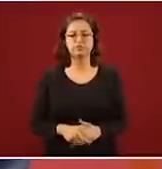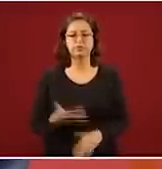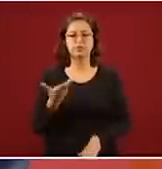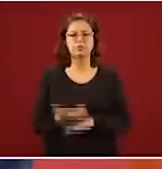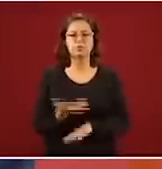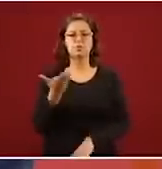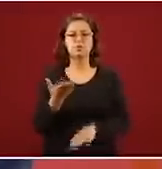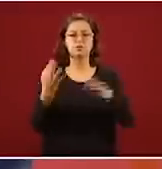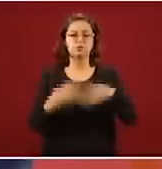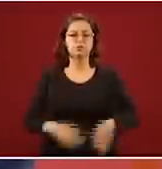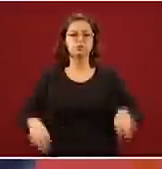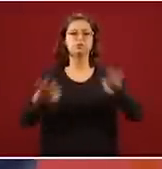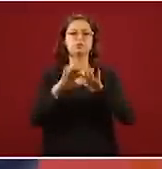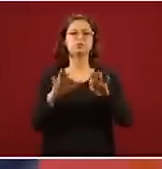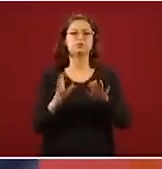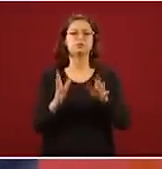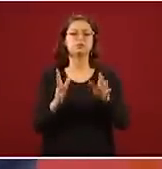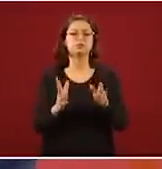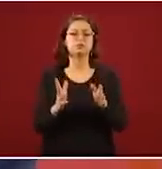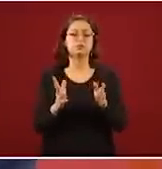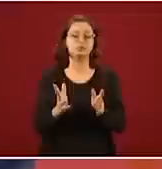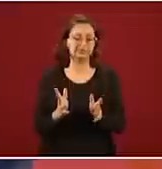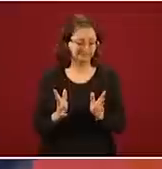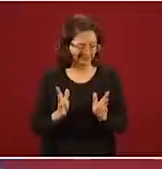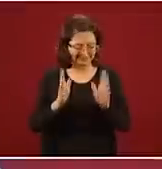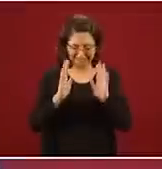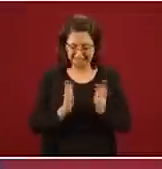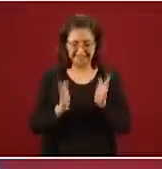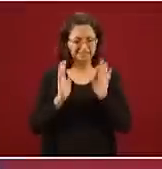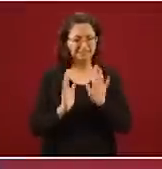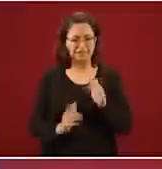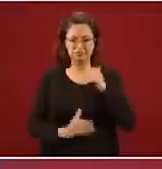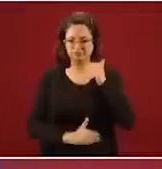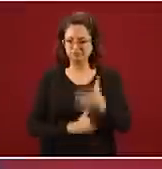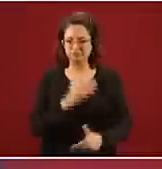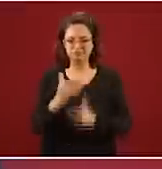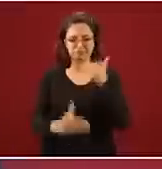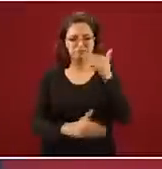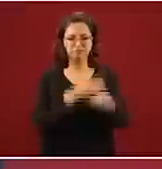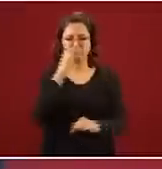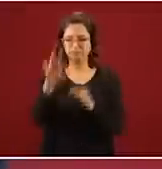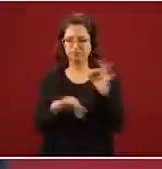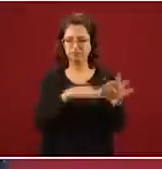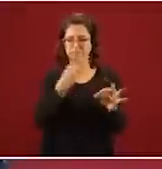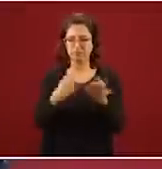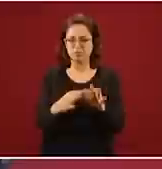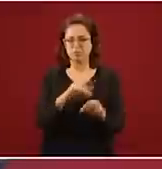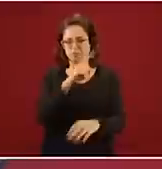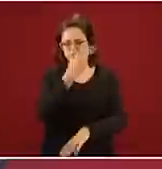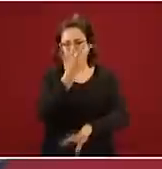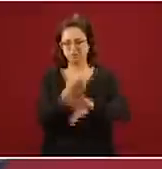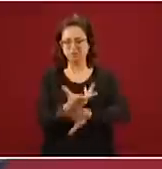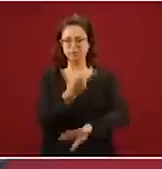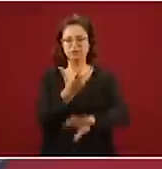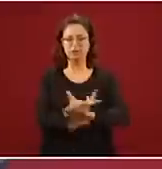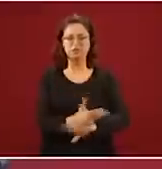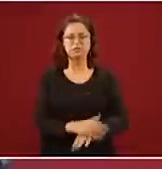que ya se termine este proceso en Estados Unidos,